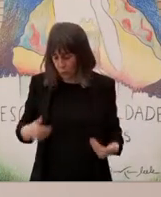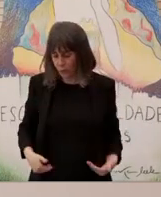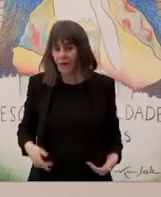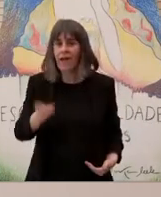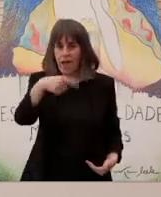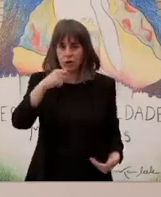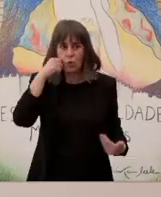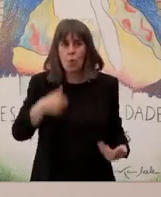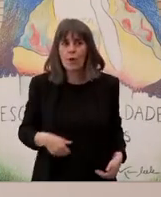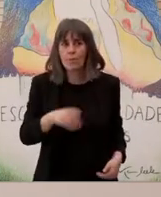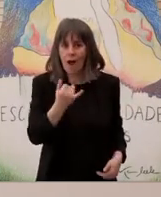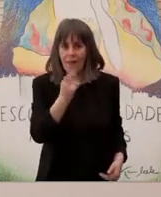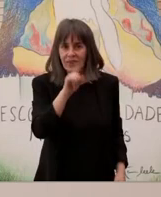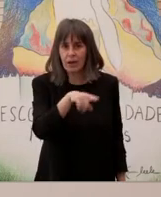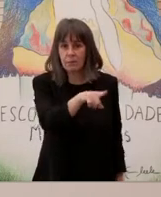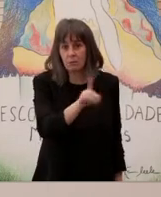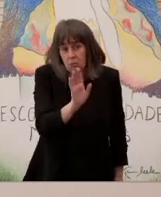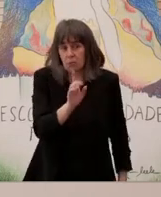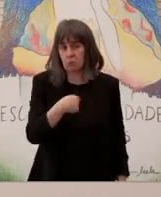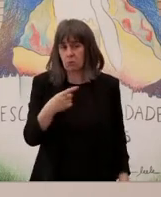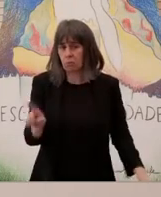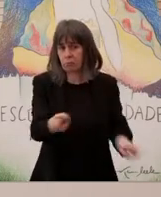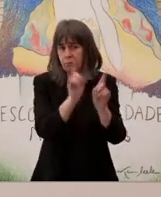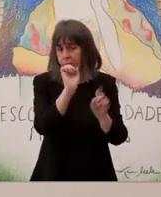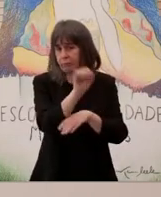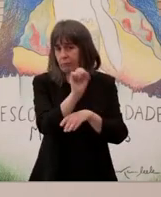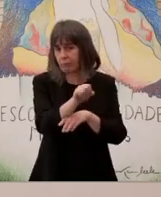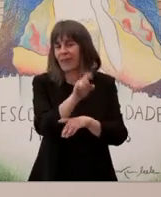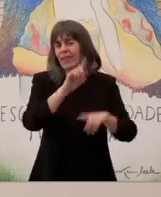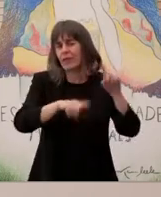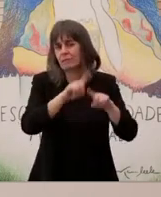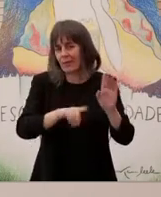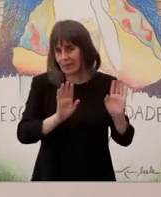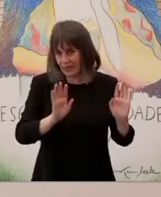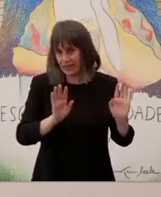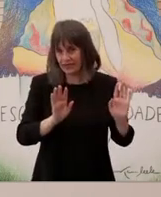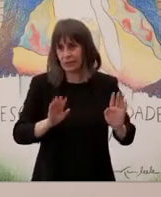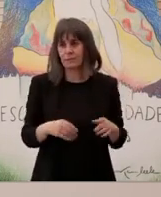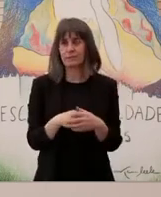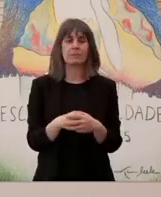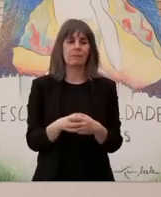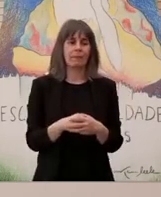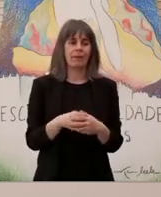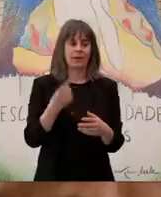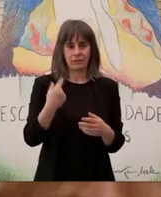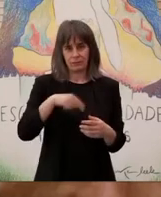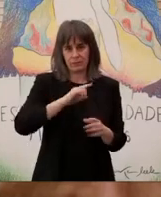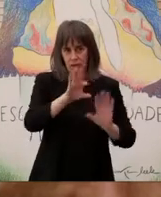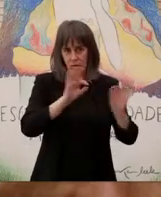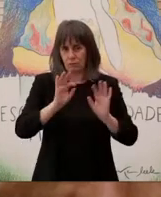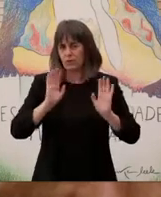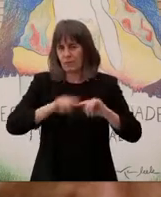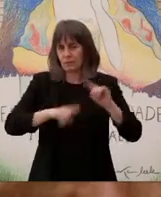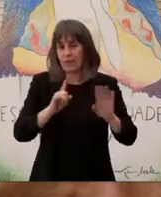si otañen lo que pasa que no nos importa no nos importan determinados momentos según para qué Hay cambios collamos luego no para otras cosas no